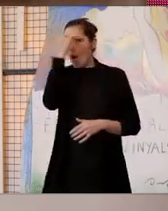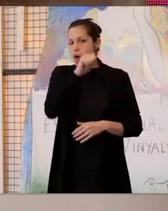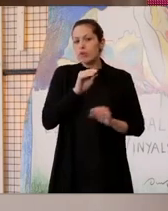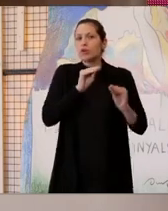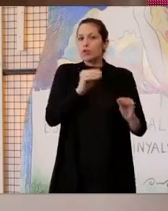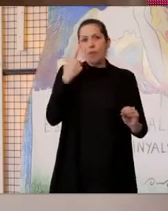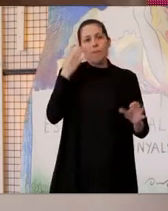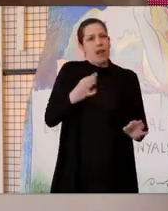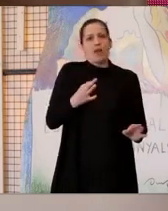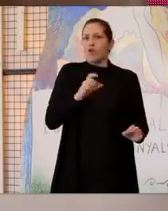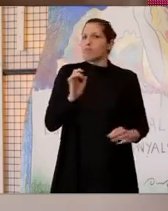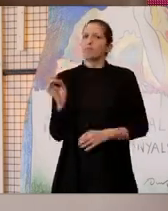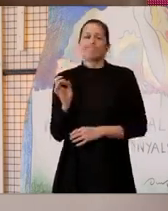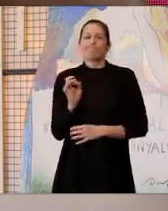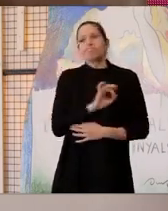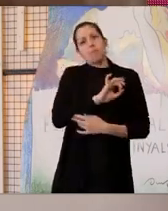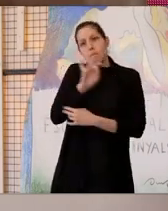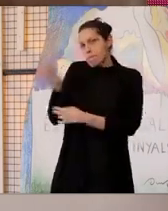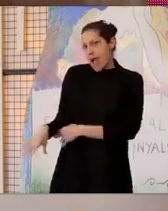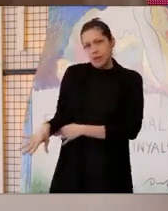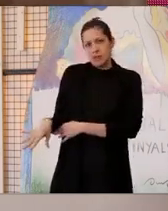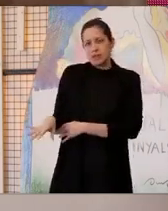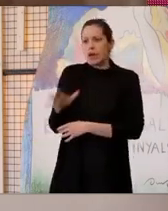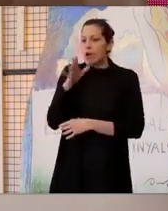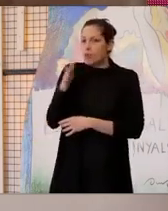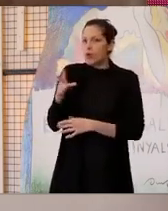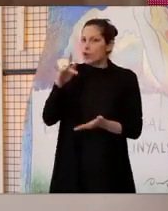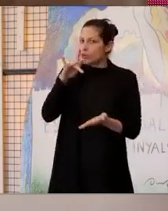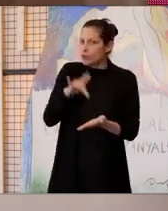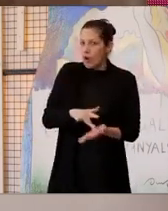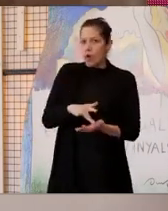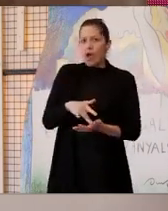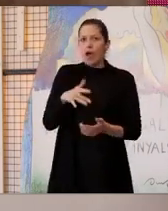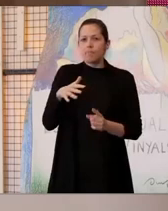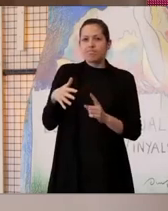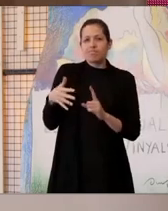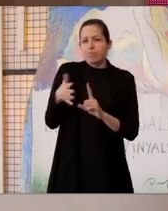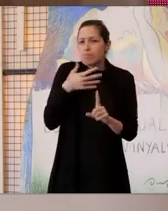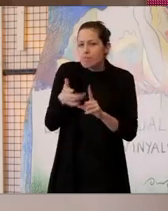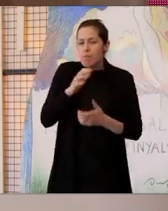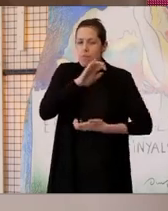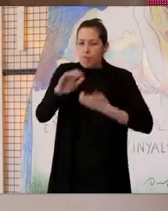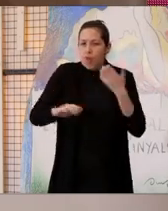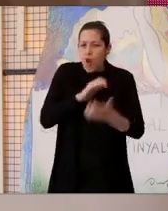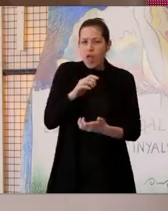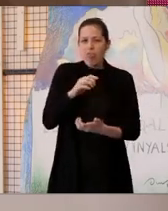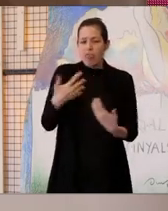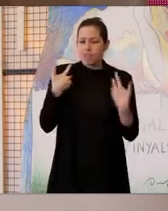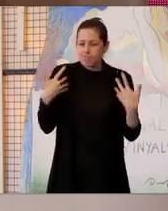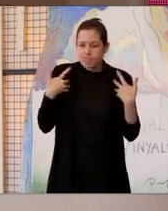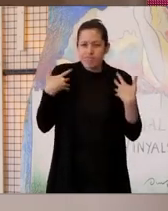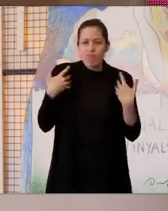sé que metían delitos mucho más violentos y más dolorosos Y entonces se aprobó esta